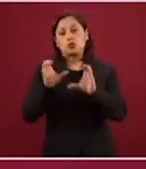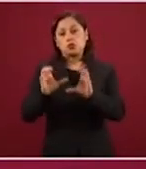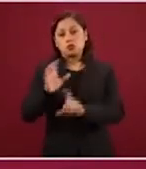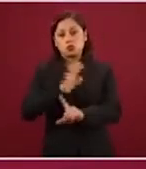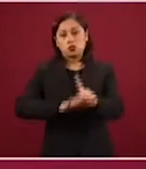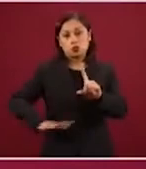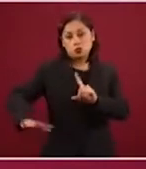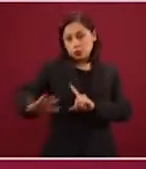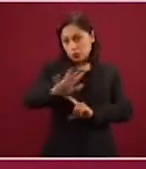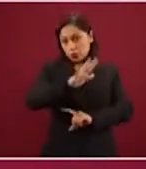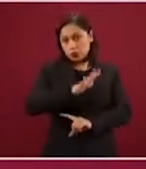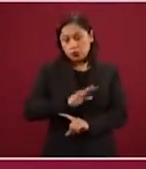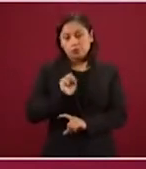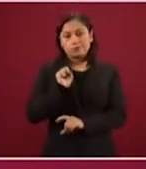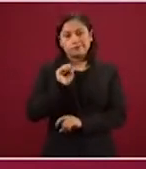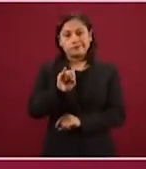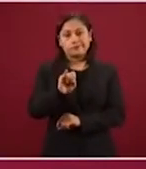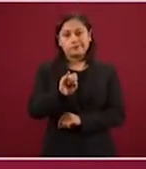y